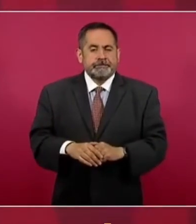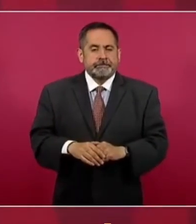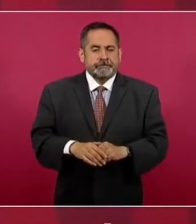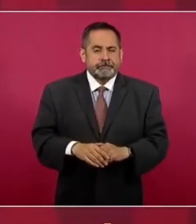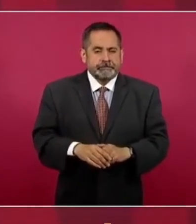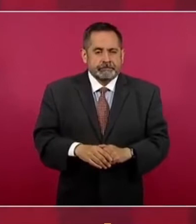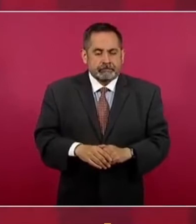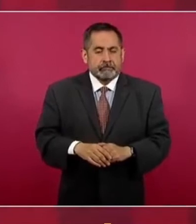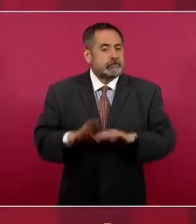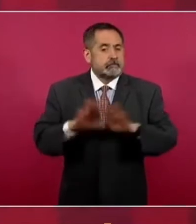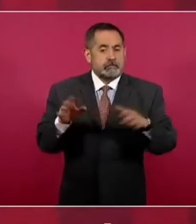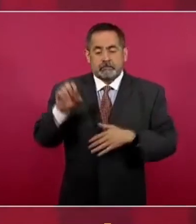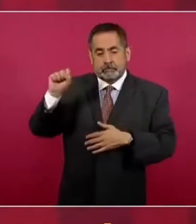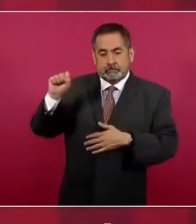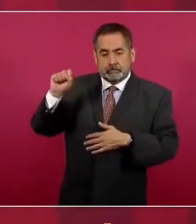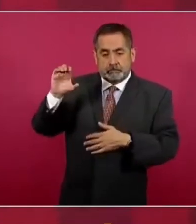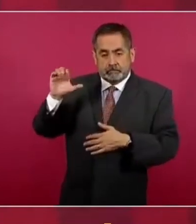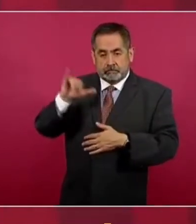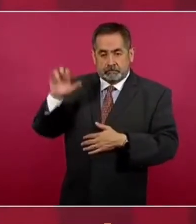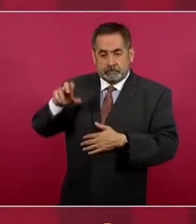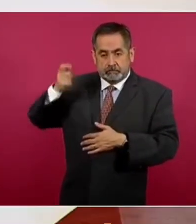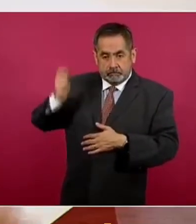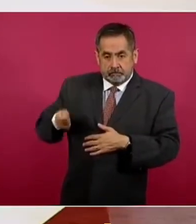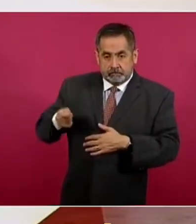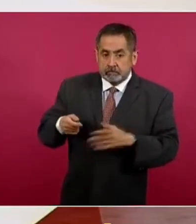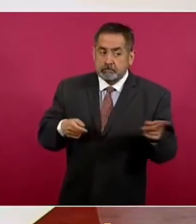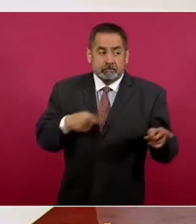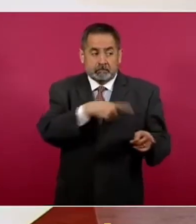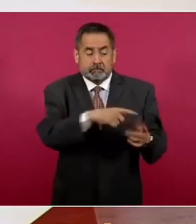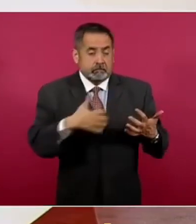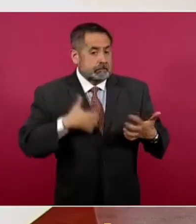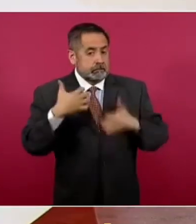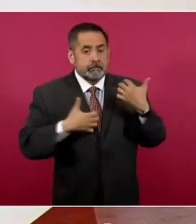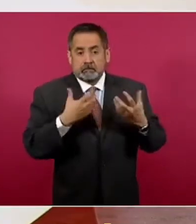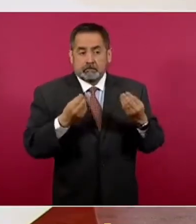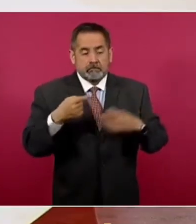que la Suprema Corte, si por eso se enojaron tanto,